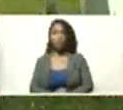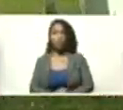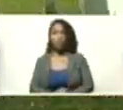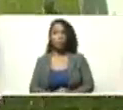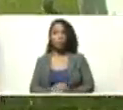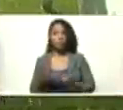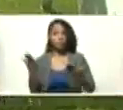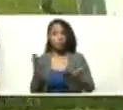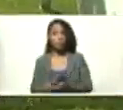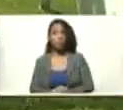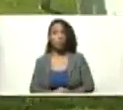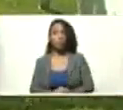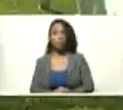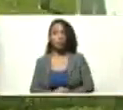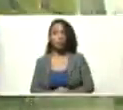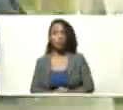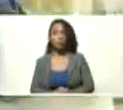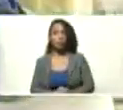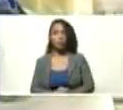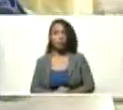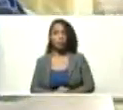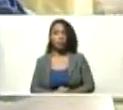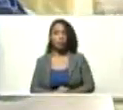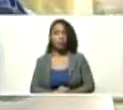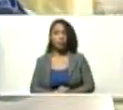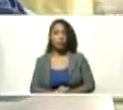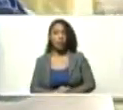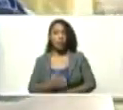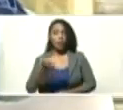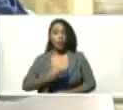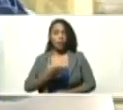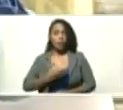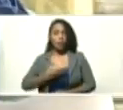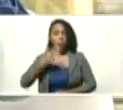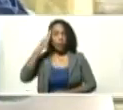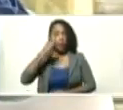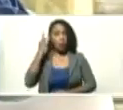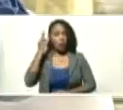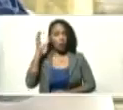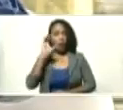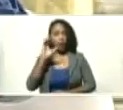¿Ah? Carmen Teresa, ustedes como